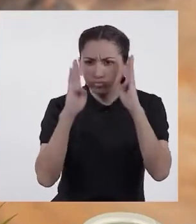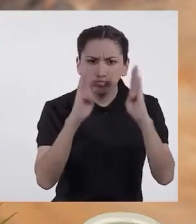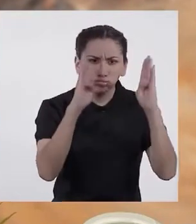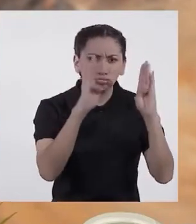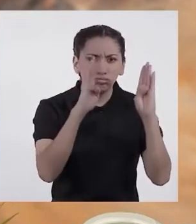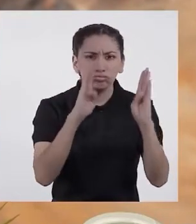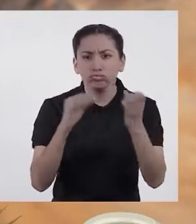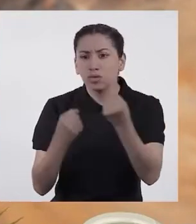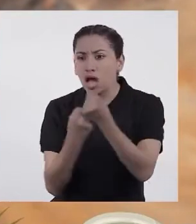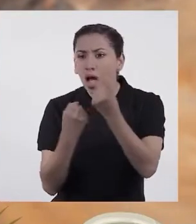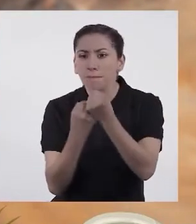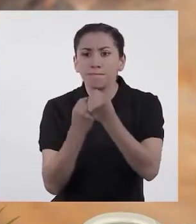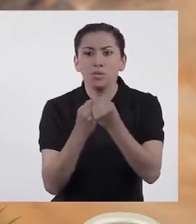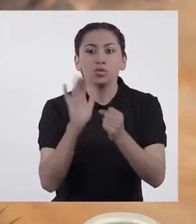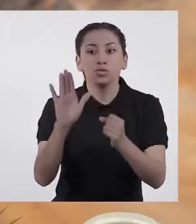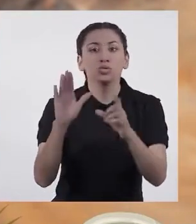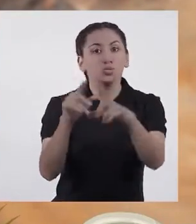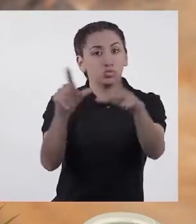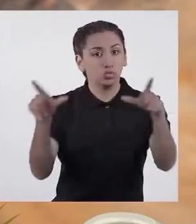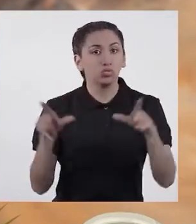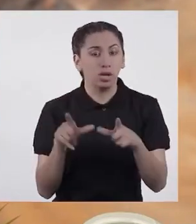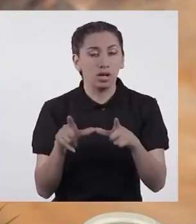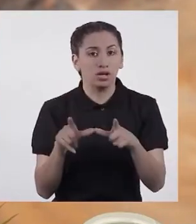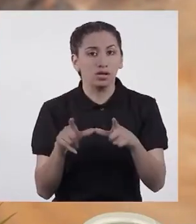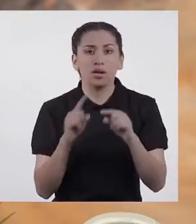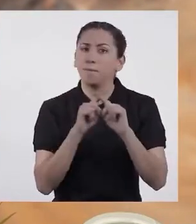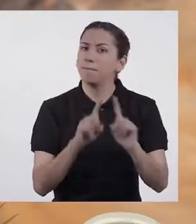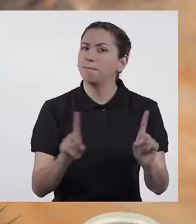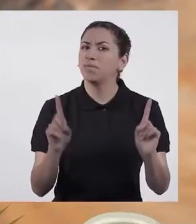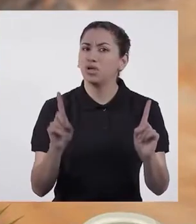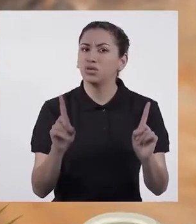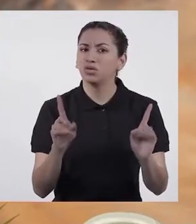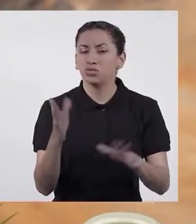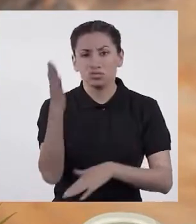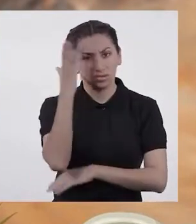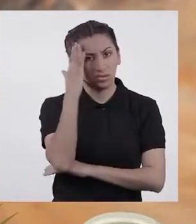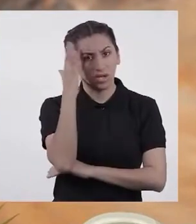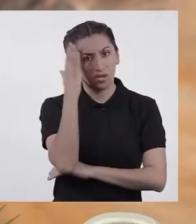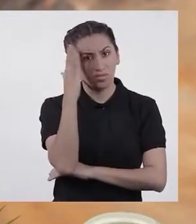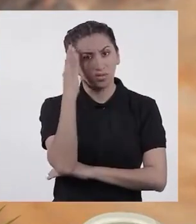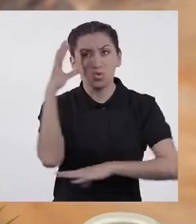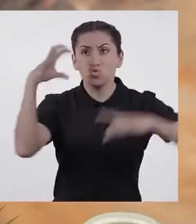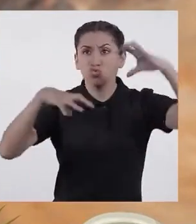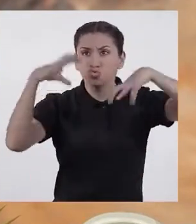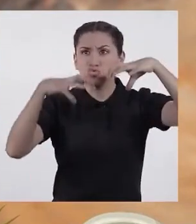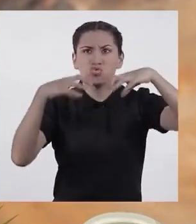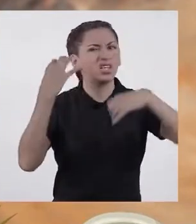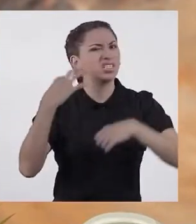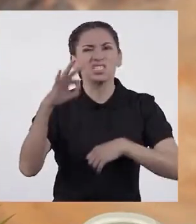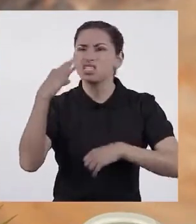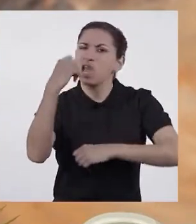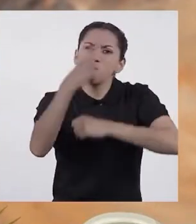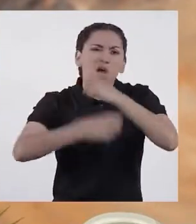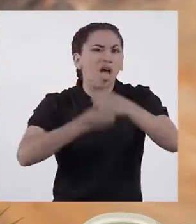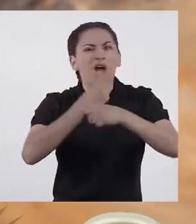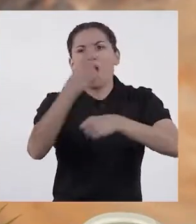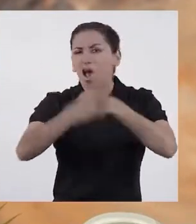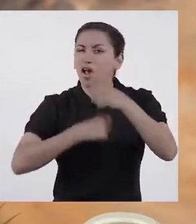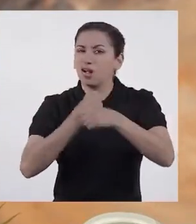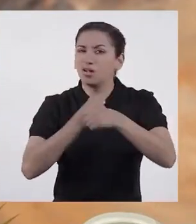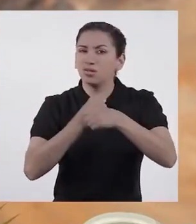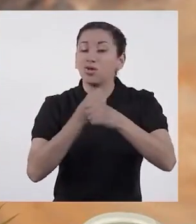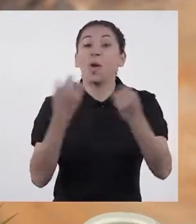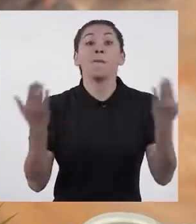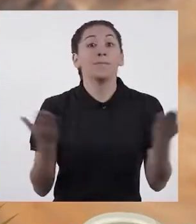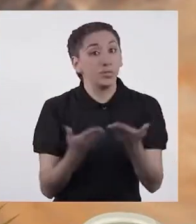que pase en sus caseríos. Pero, sabemos que las lluvias siempre ocurrirán.